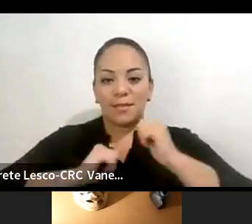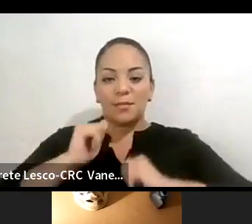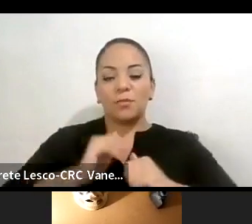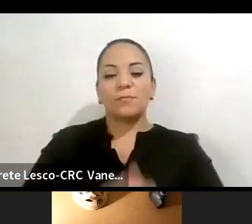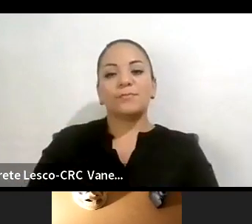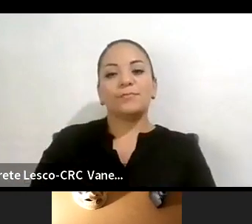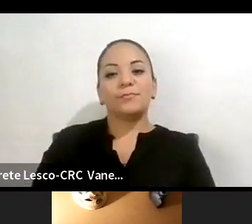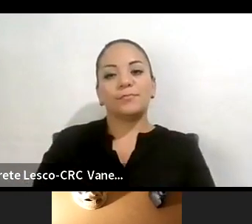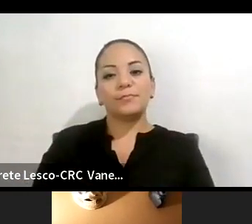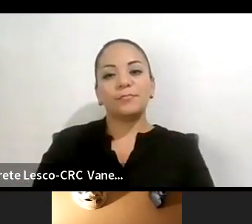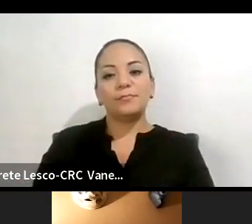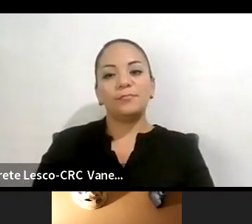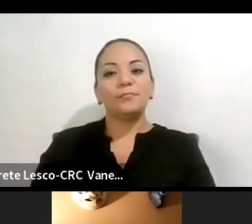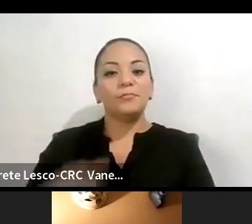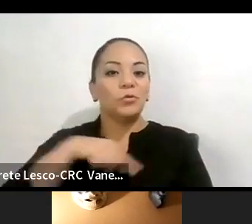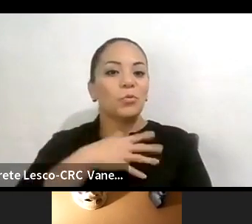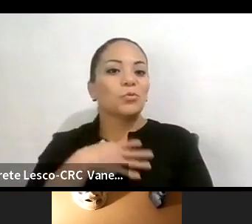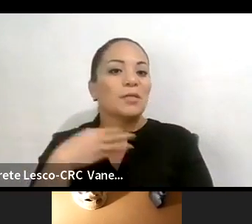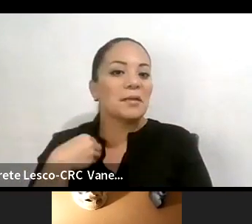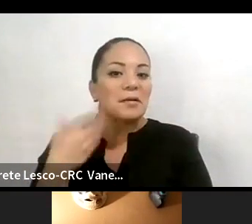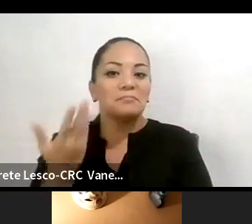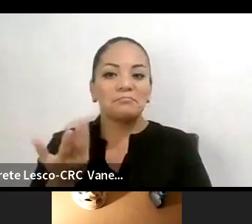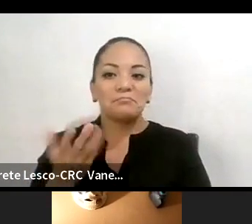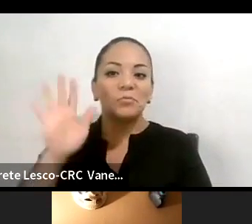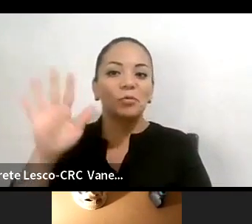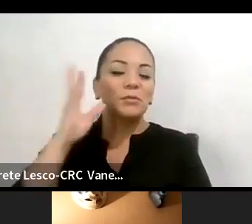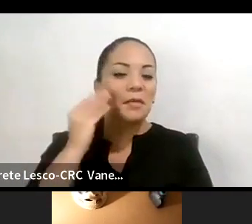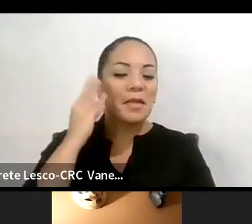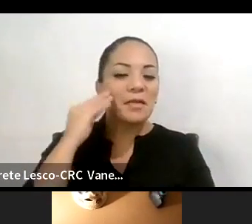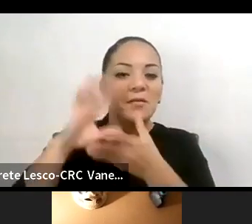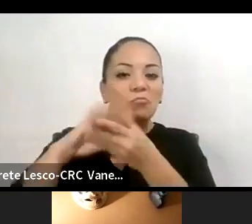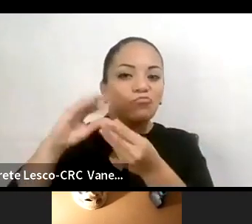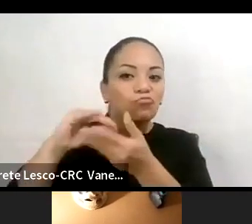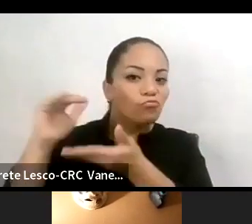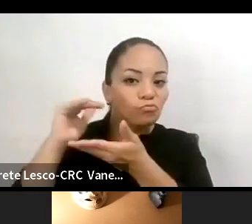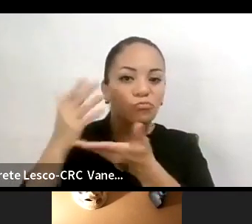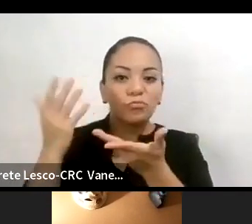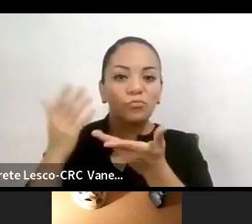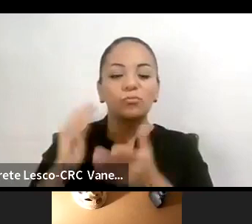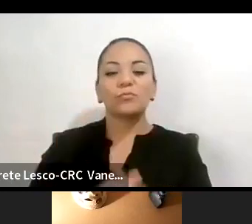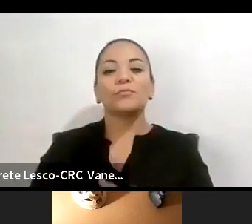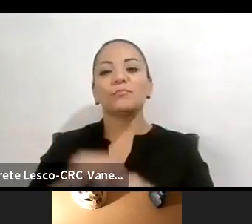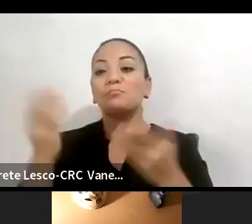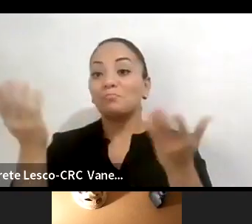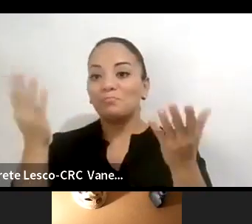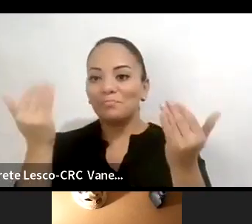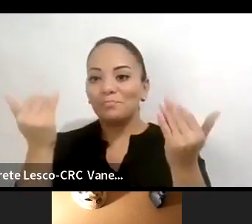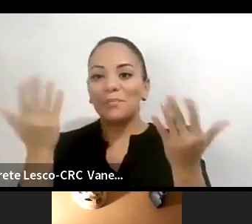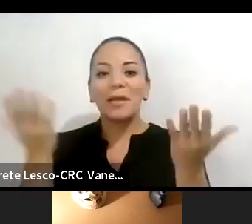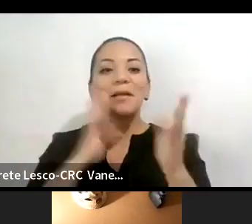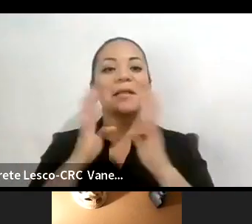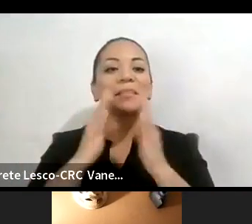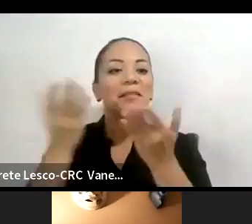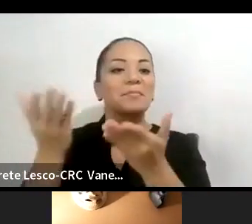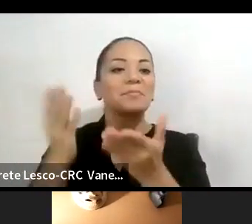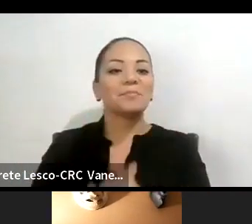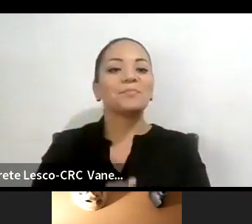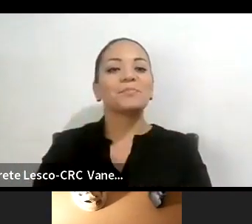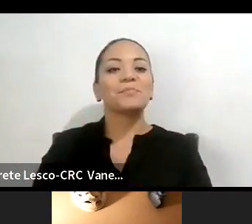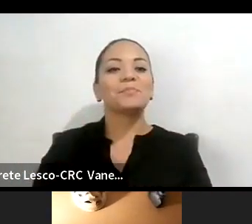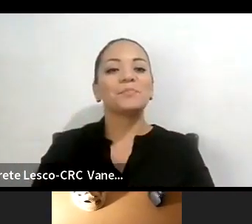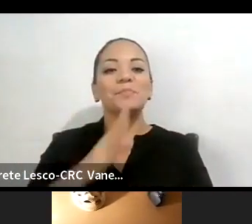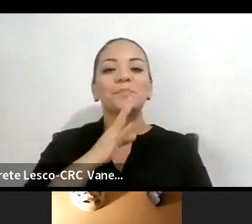este sentido nos gustaría conocer su experiencia y que escucharles. Adelante, pueden tomar la